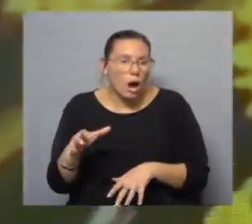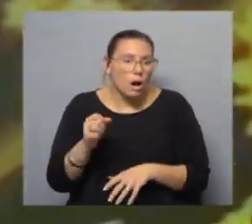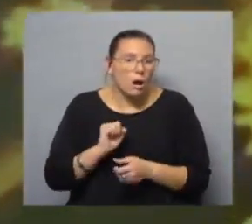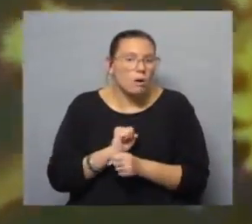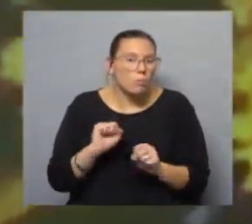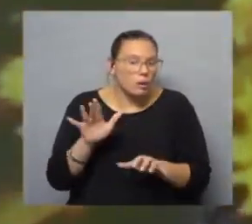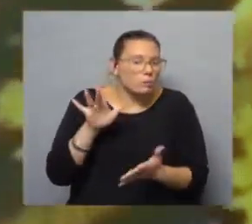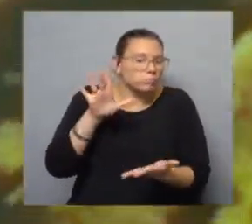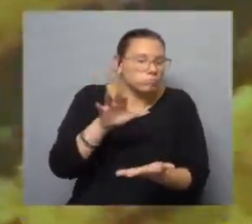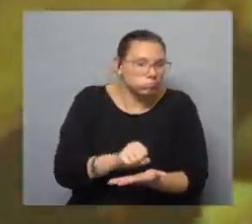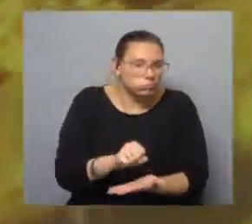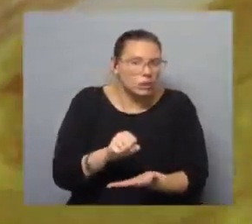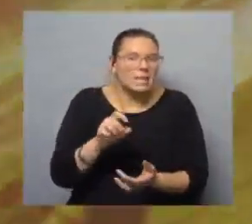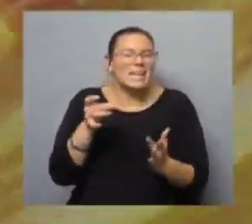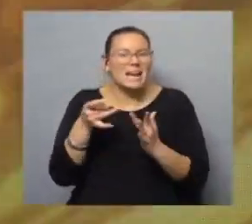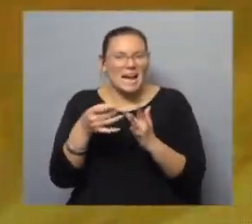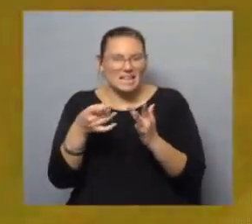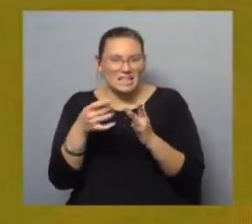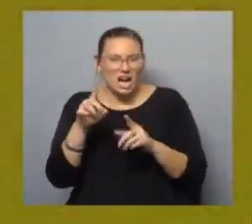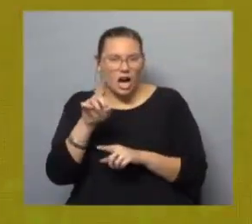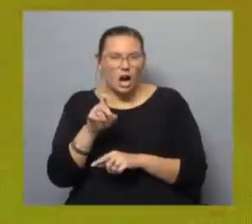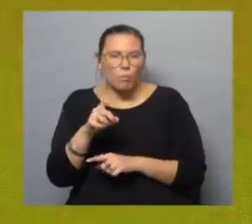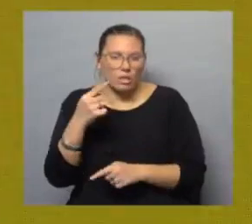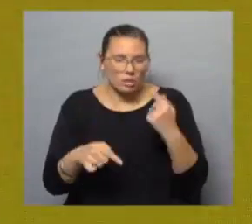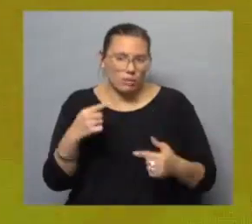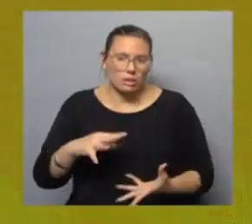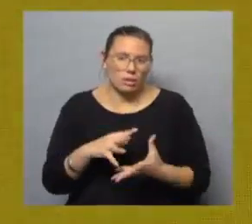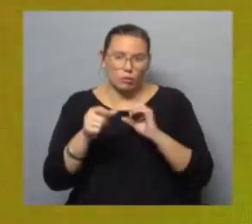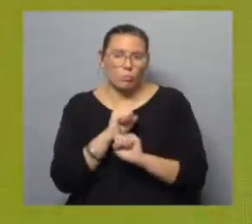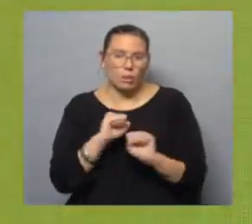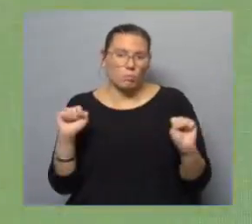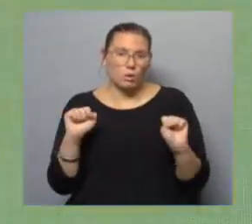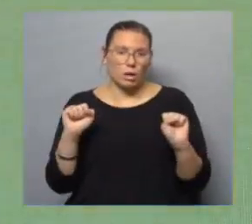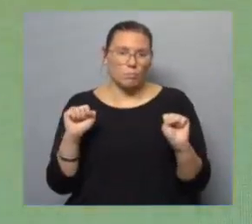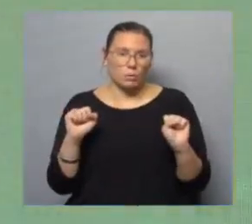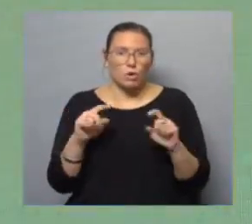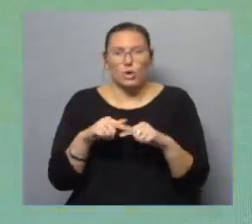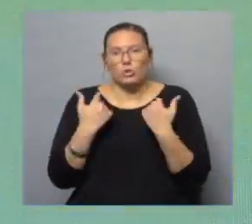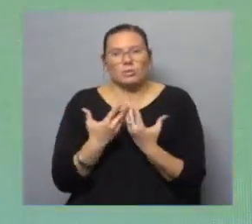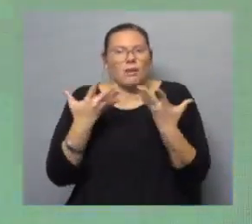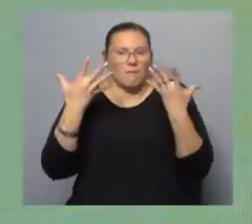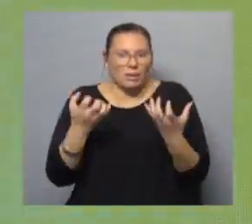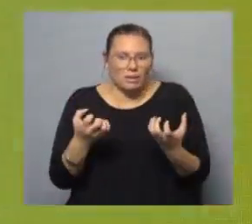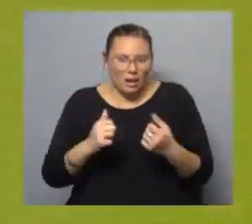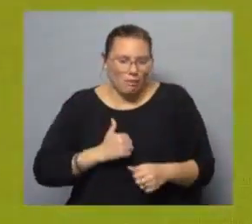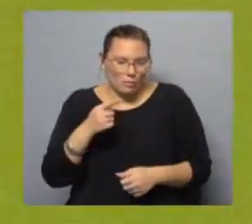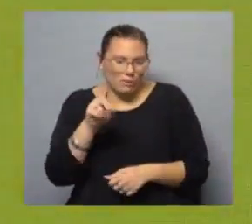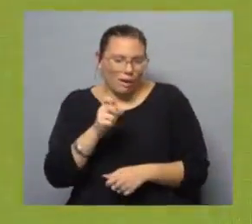agua y qué calidad tiene para los distintos usos que podamos nosotros querer hacer de